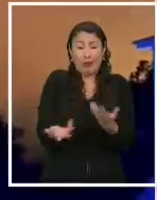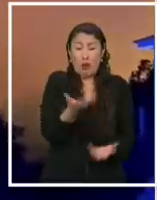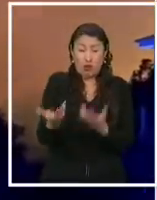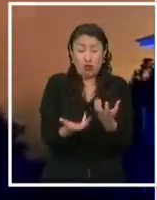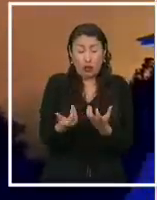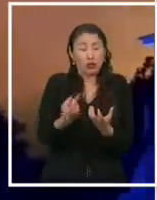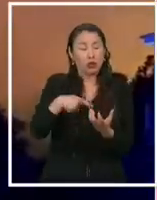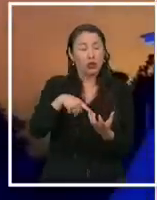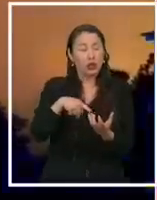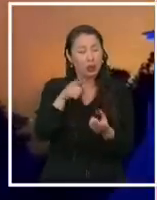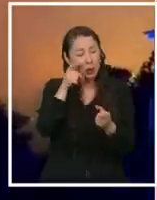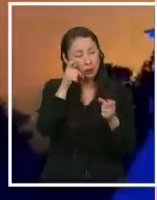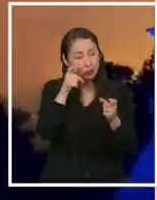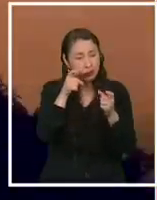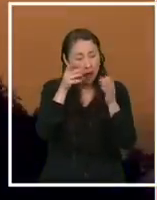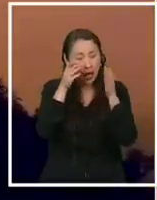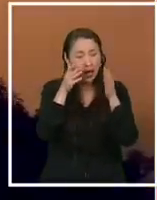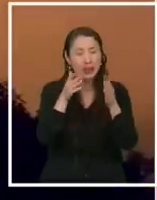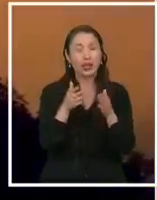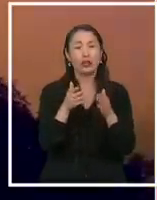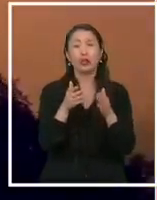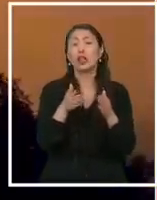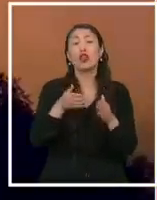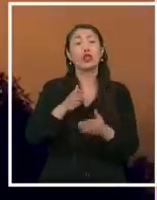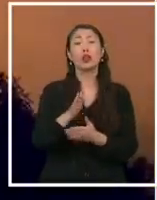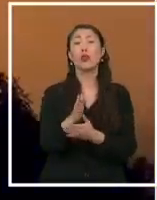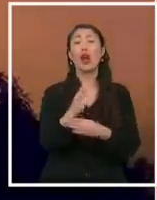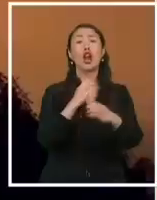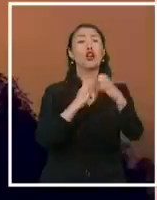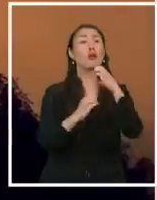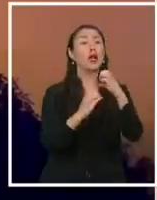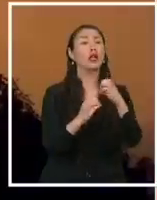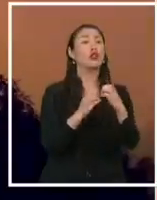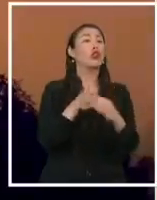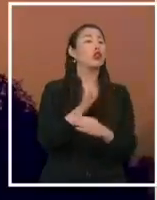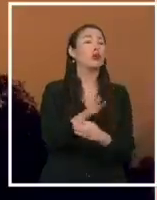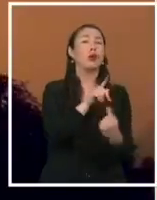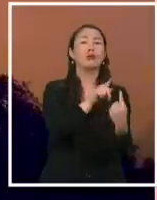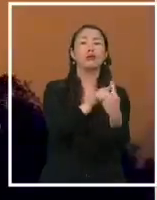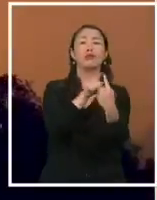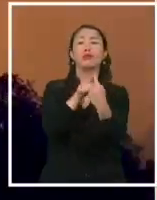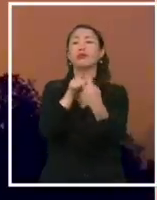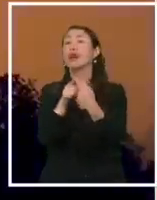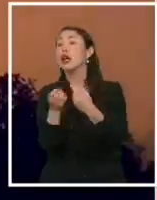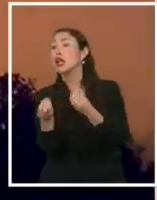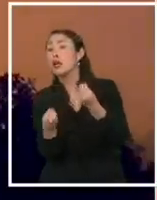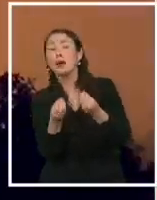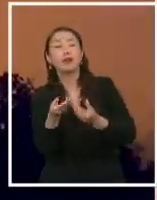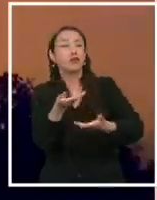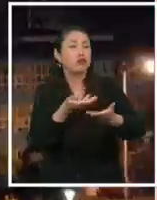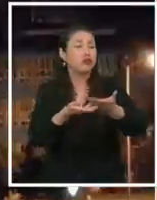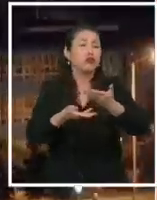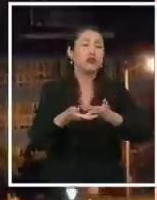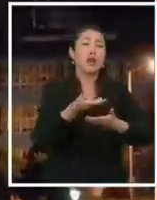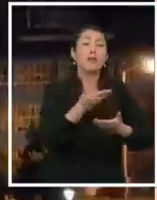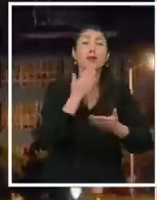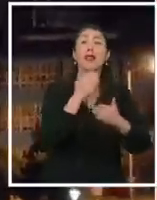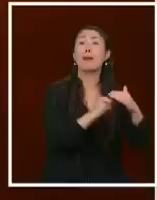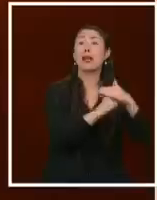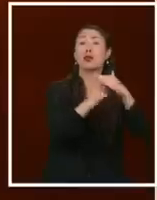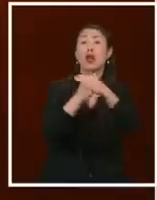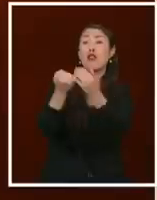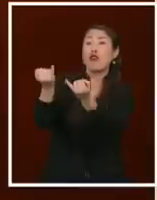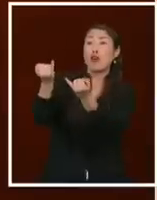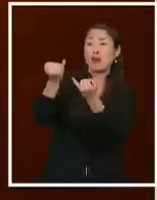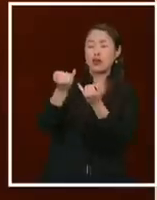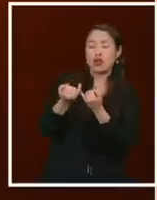podamos seguir en comunicación, seguir escuchando y siguiendo las indicaciones de las autoridades que están